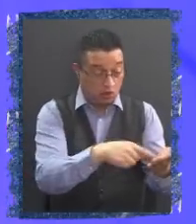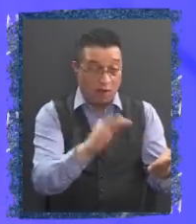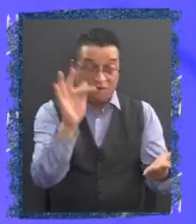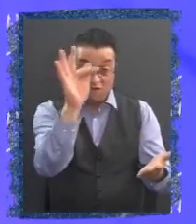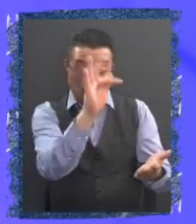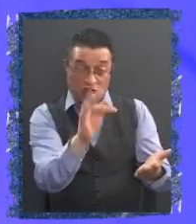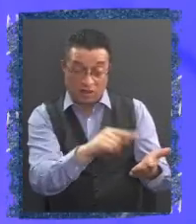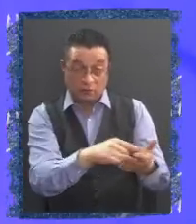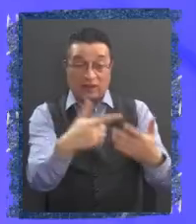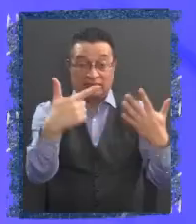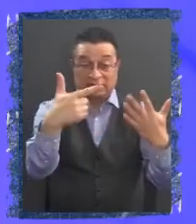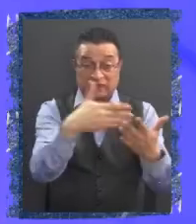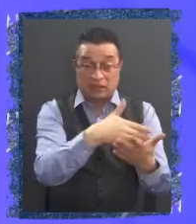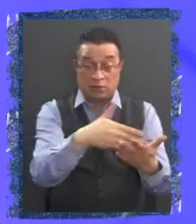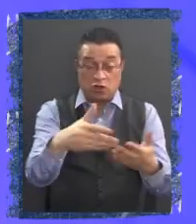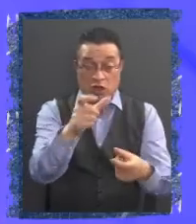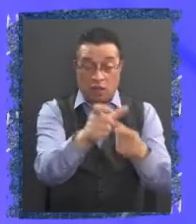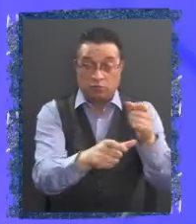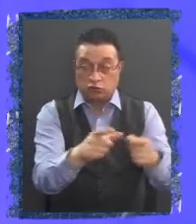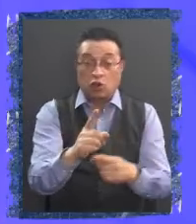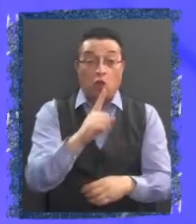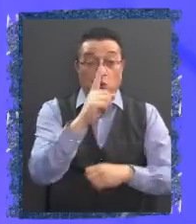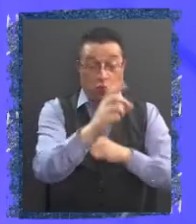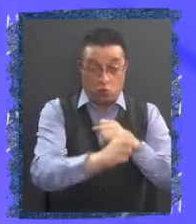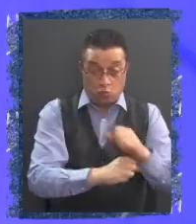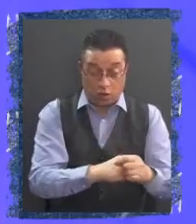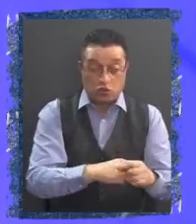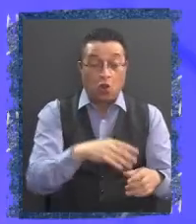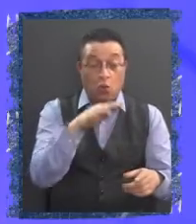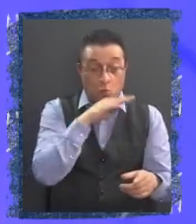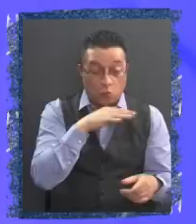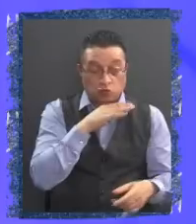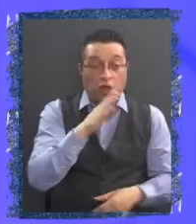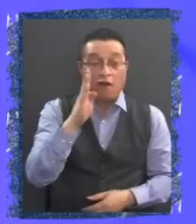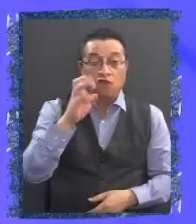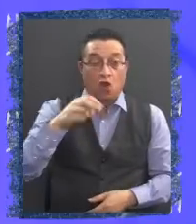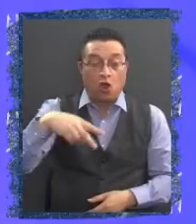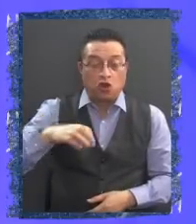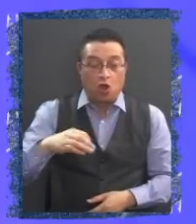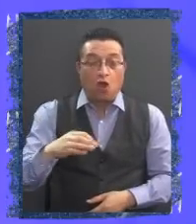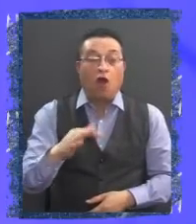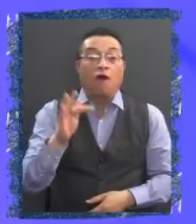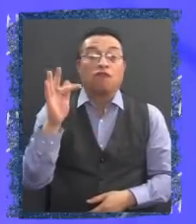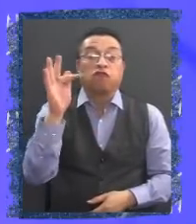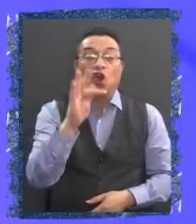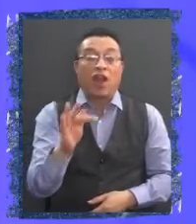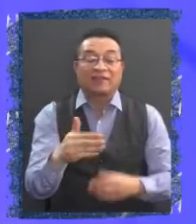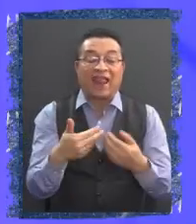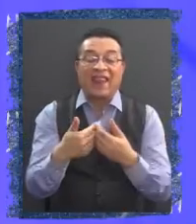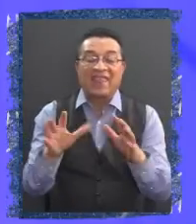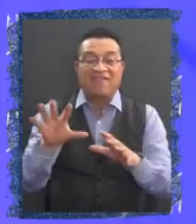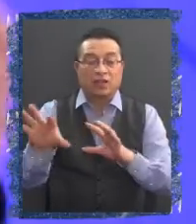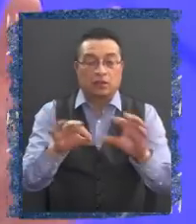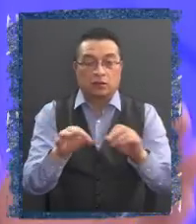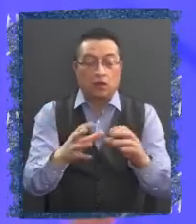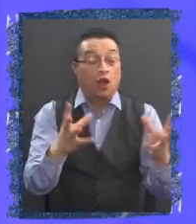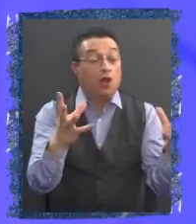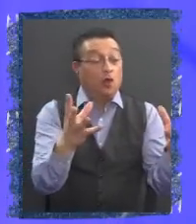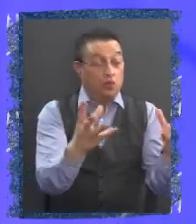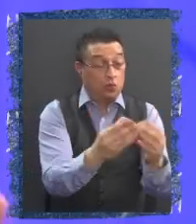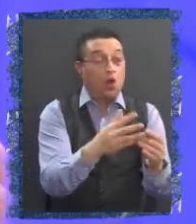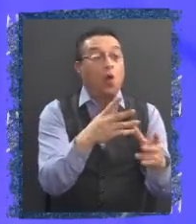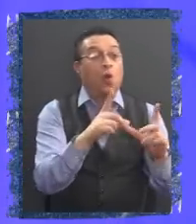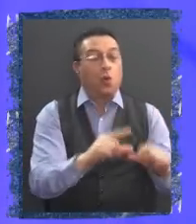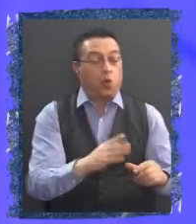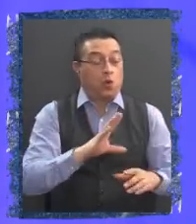7 millones de personas que ocupan anualmente el bono FONASA Libre Elección, descongestionando, obviamente, la tarea de